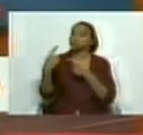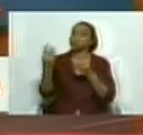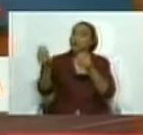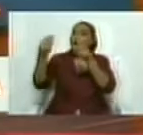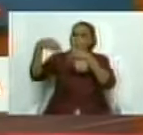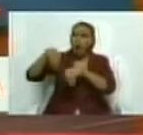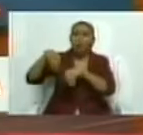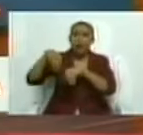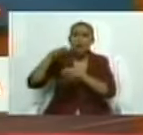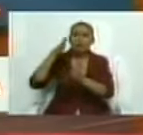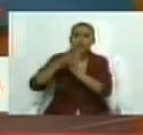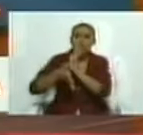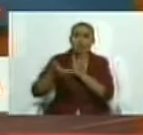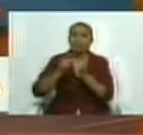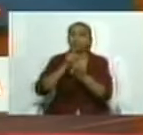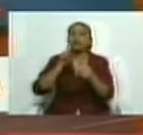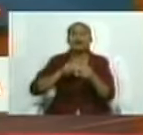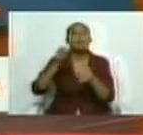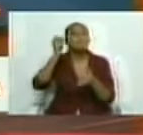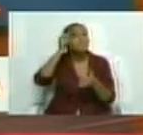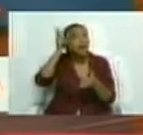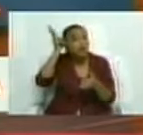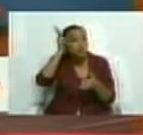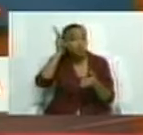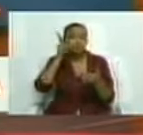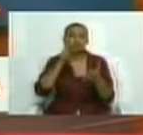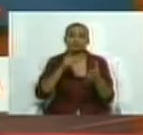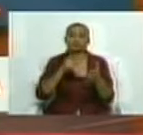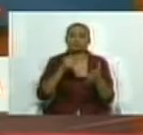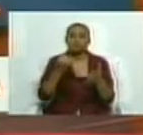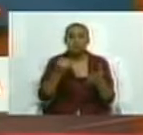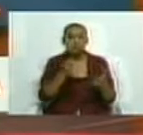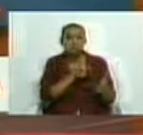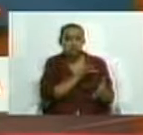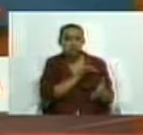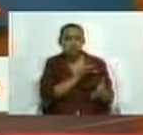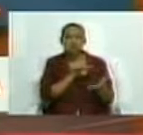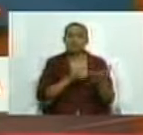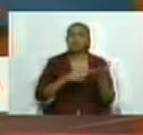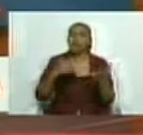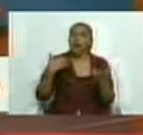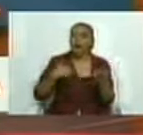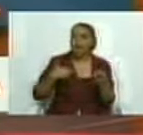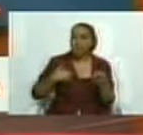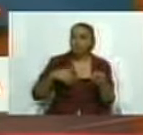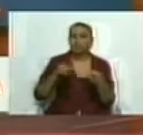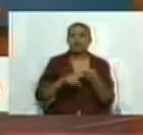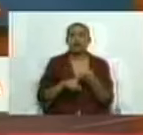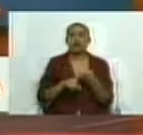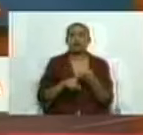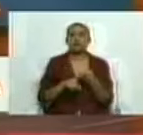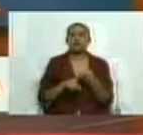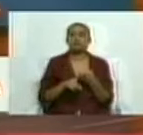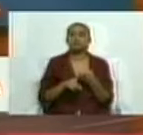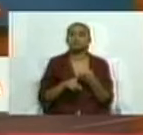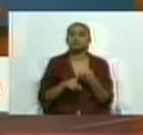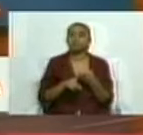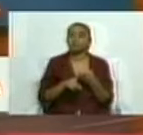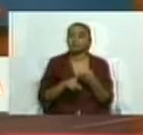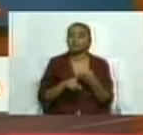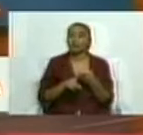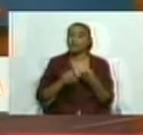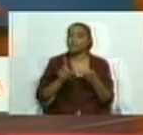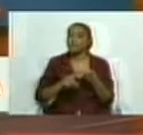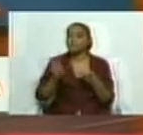relación con Perú con chile con Brasil con Argentina Venezuela es parte de la convención de Palermo